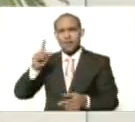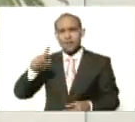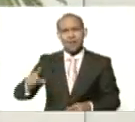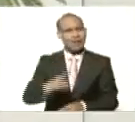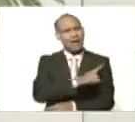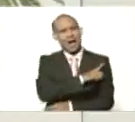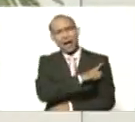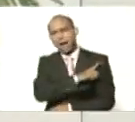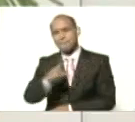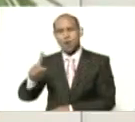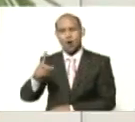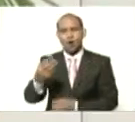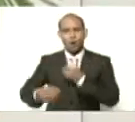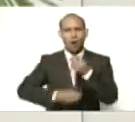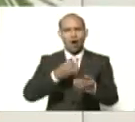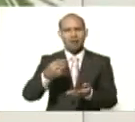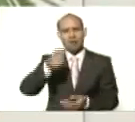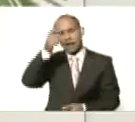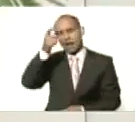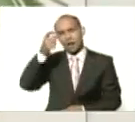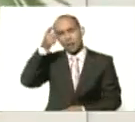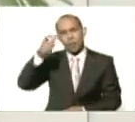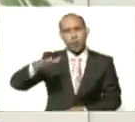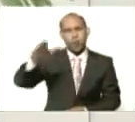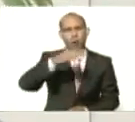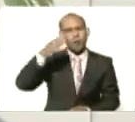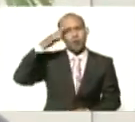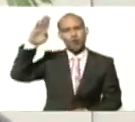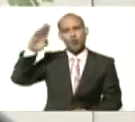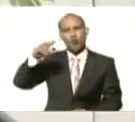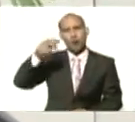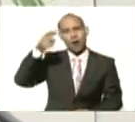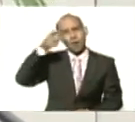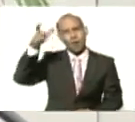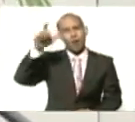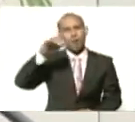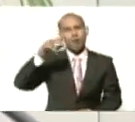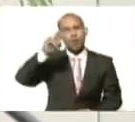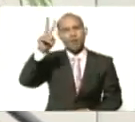jamás harán rendir ni al pueblo de Cuba ni al pueblo de Venezuela.